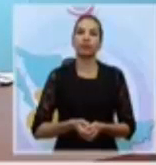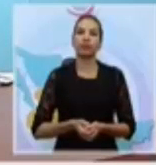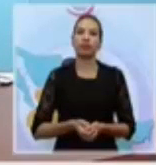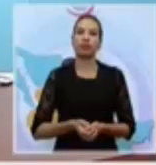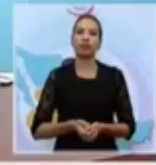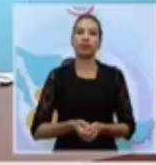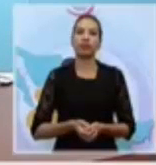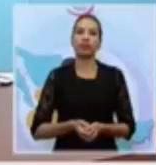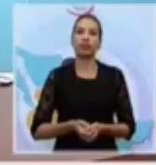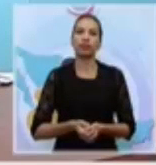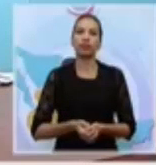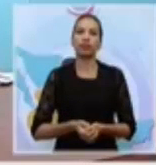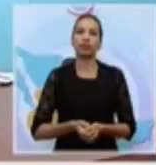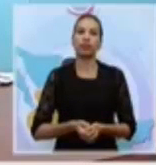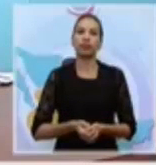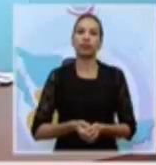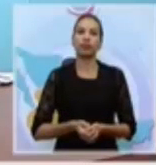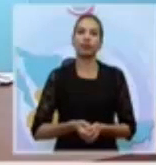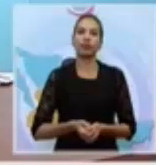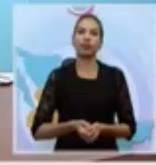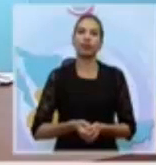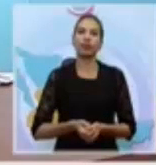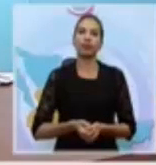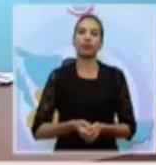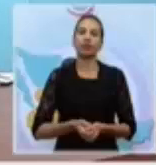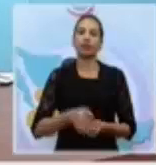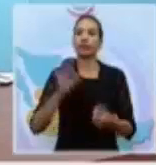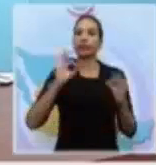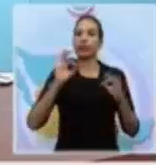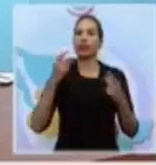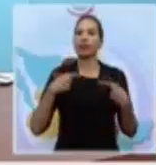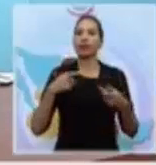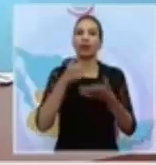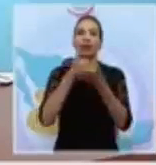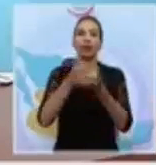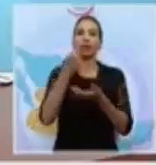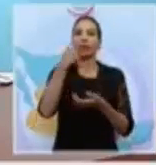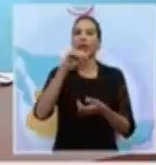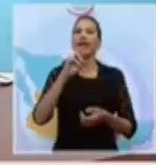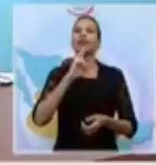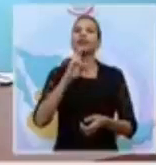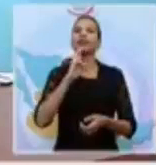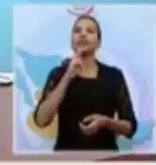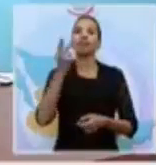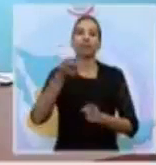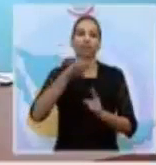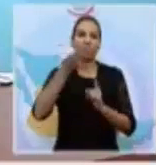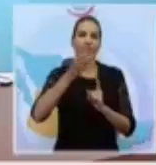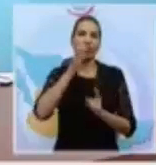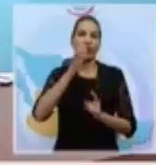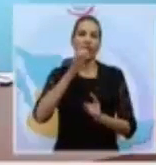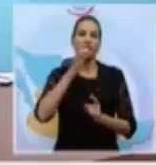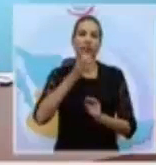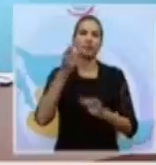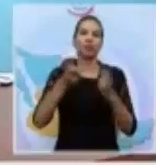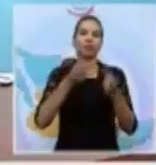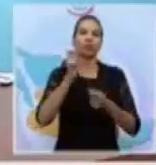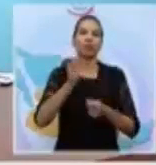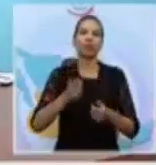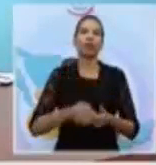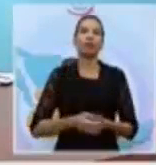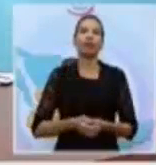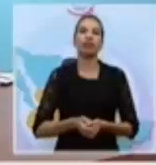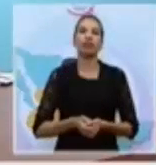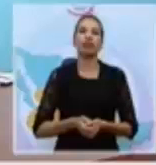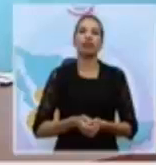Aquí hay otra, una segunda. Si me ayudan, si gusta comentarme su pregunta, por favor.